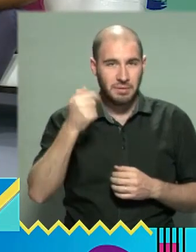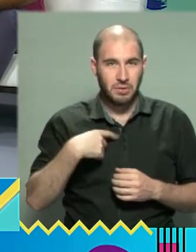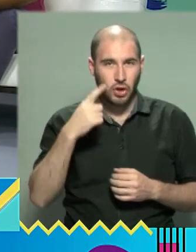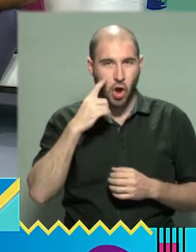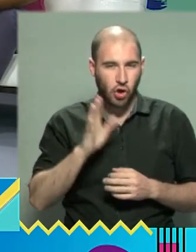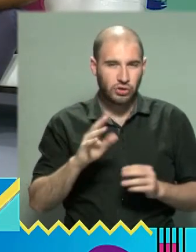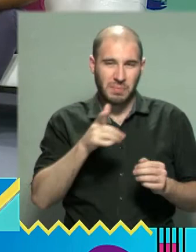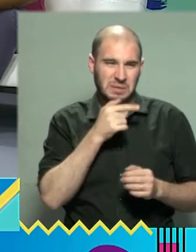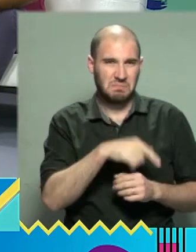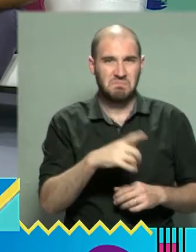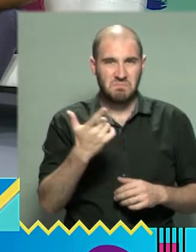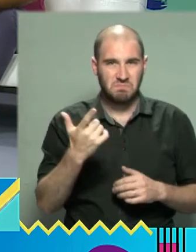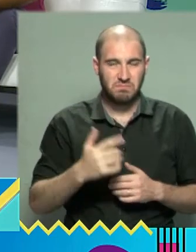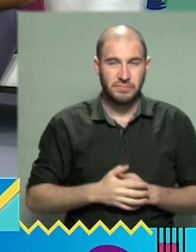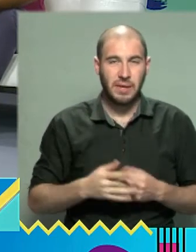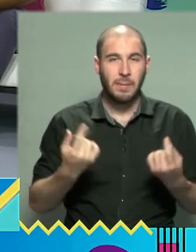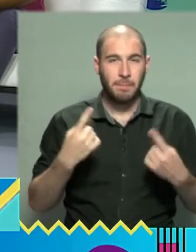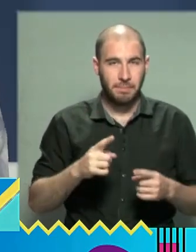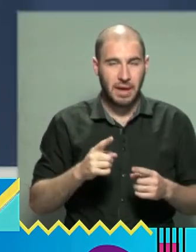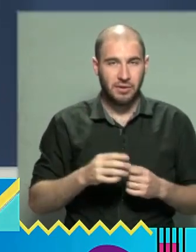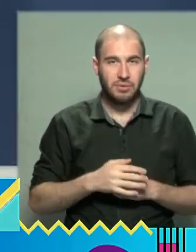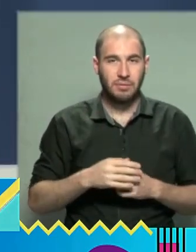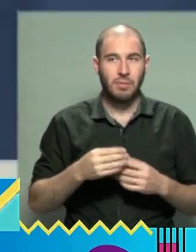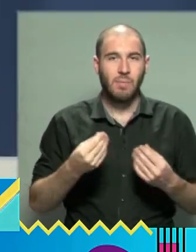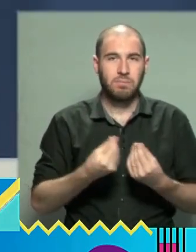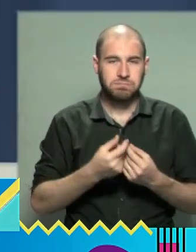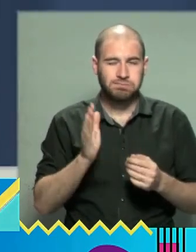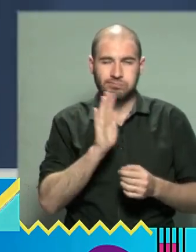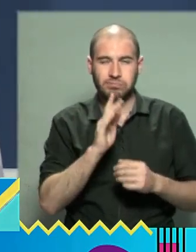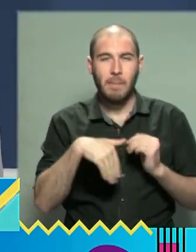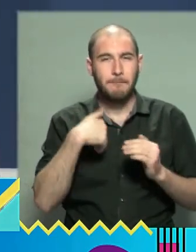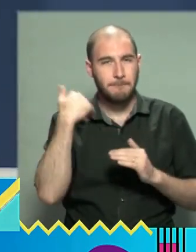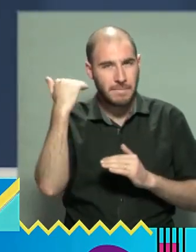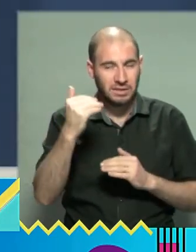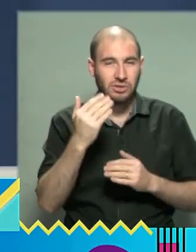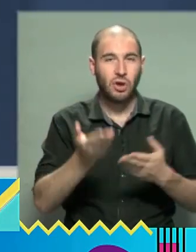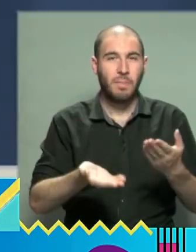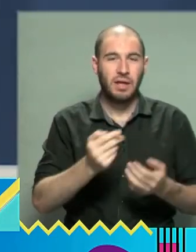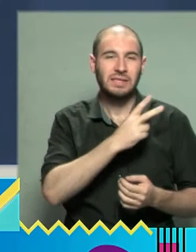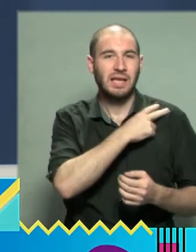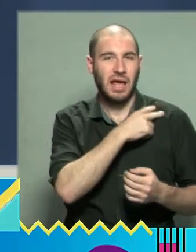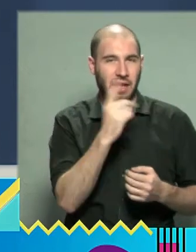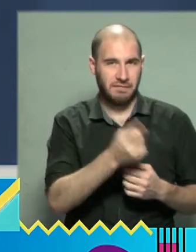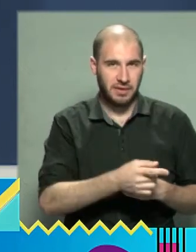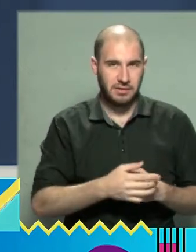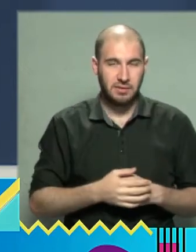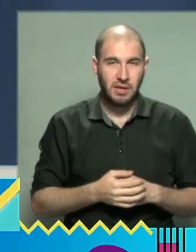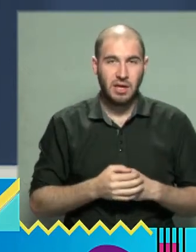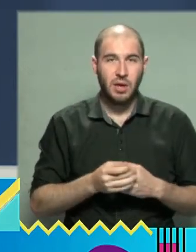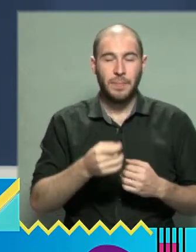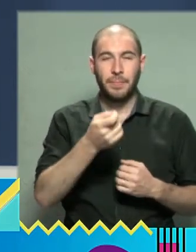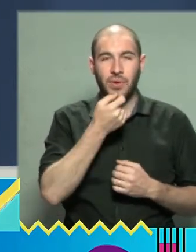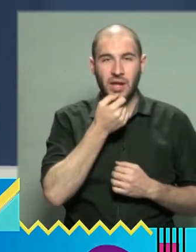conocido un caso similar. Pero sí, evidentemente existe mucha más extorsión por el lado de la patronal, digamos, sobre todo cuando se